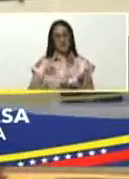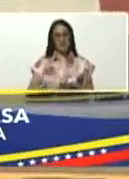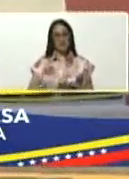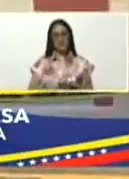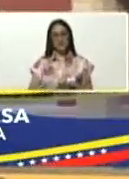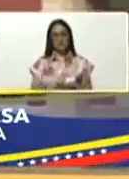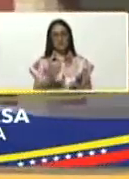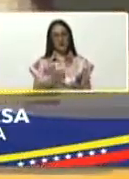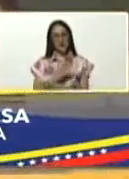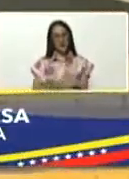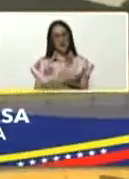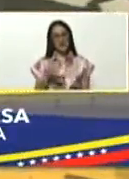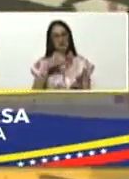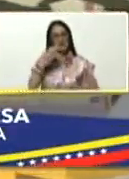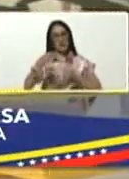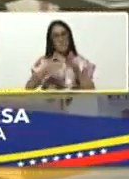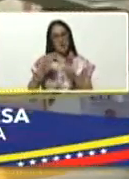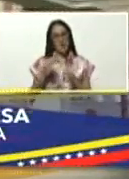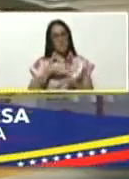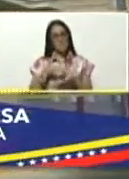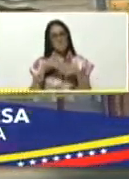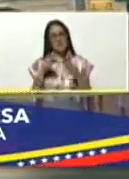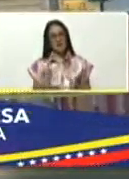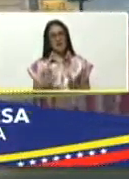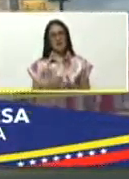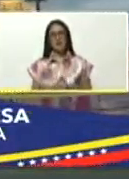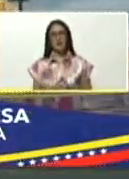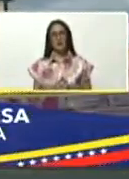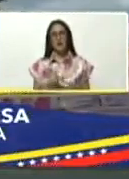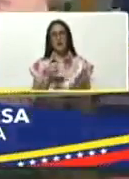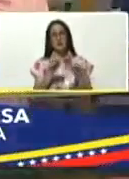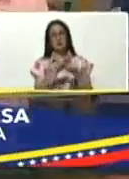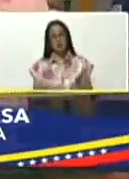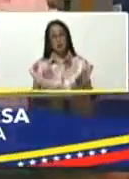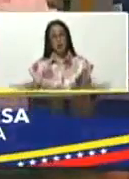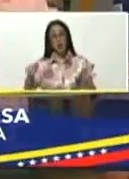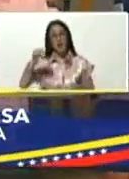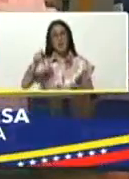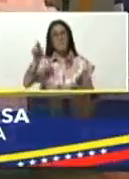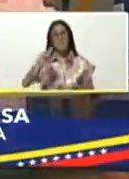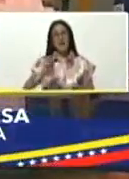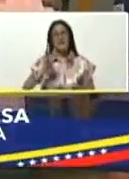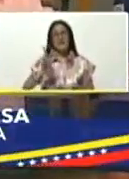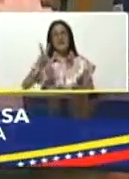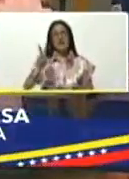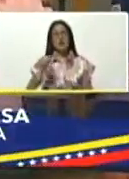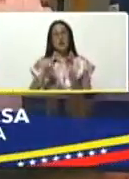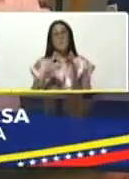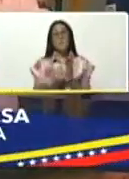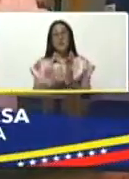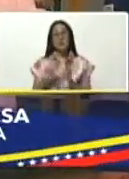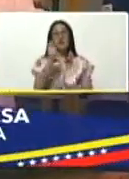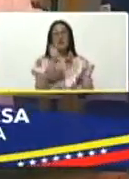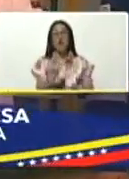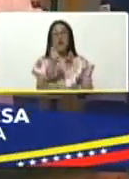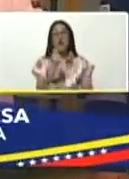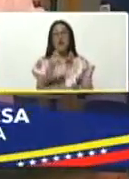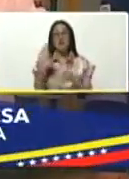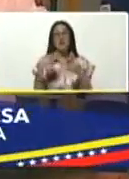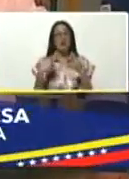Como ya lo explicó nuestro ministro, hemos distribuido en ese mes 32.000 toneladas de las